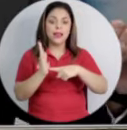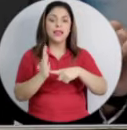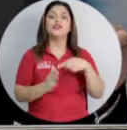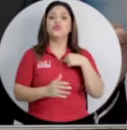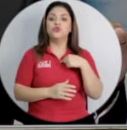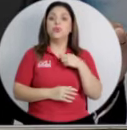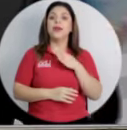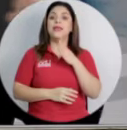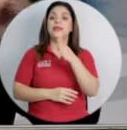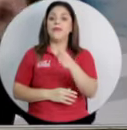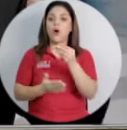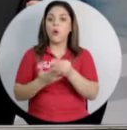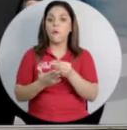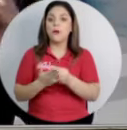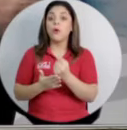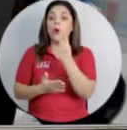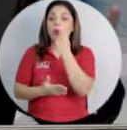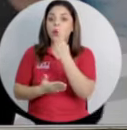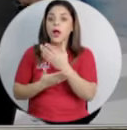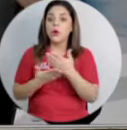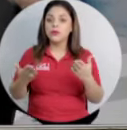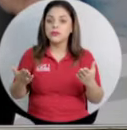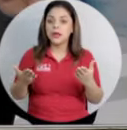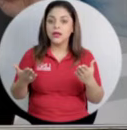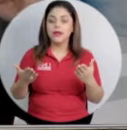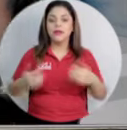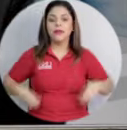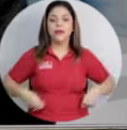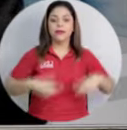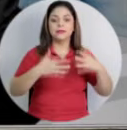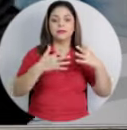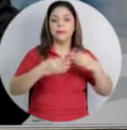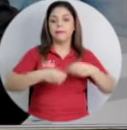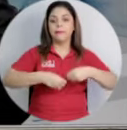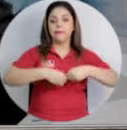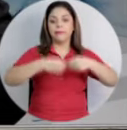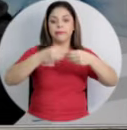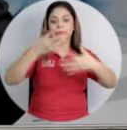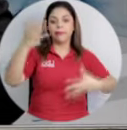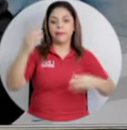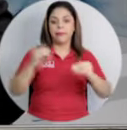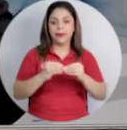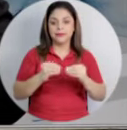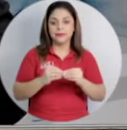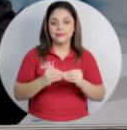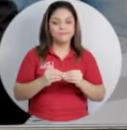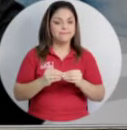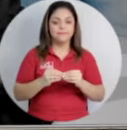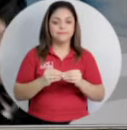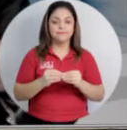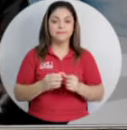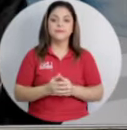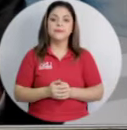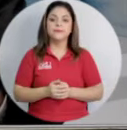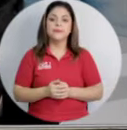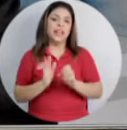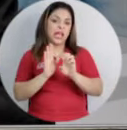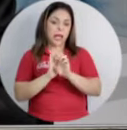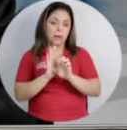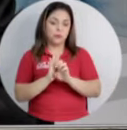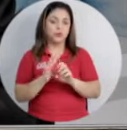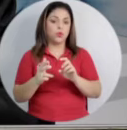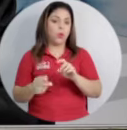otras no las necesito ni las tenía planificadas. Segundo elemento, encontrar 2 kilos